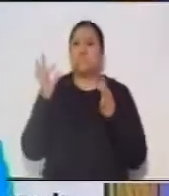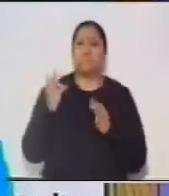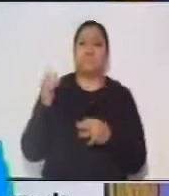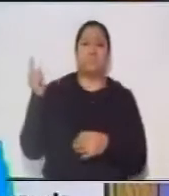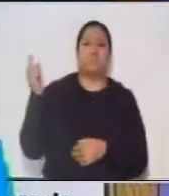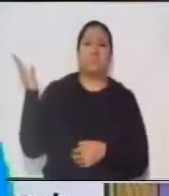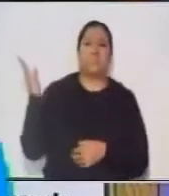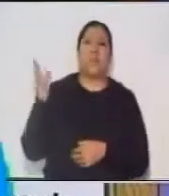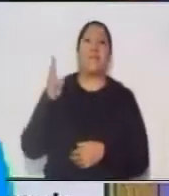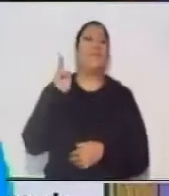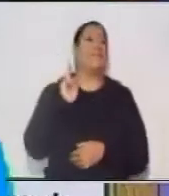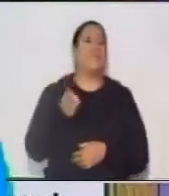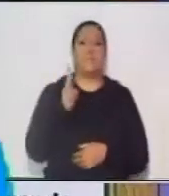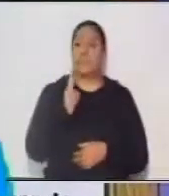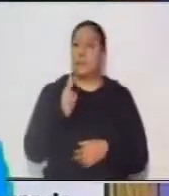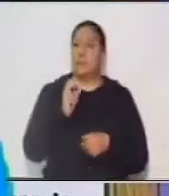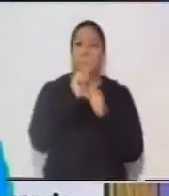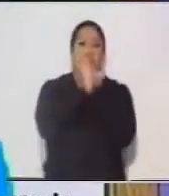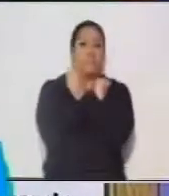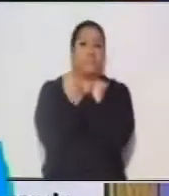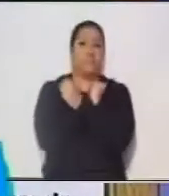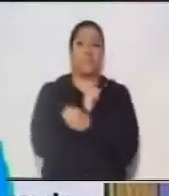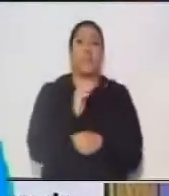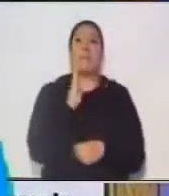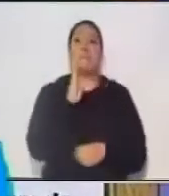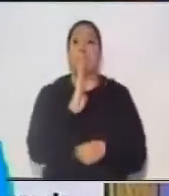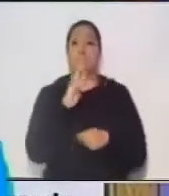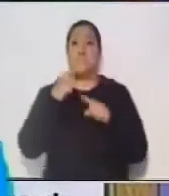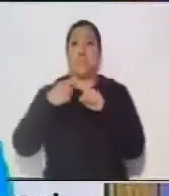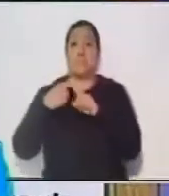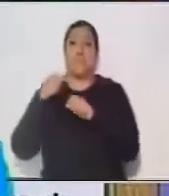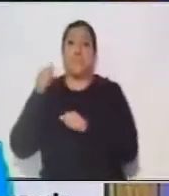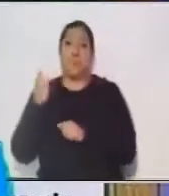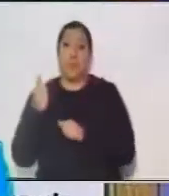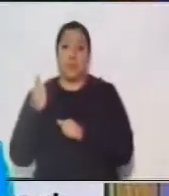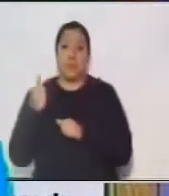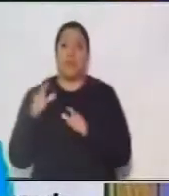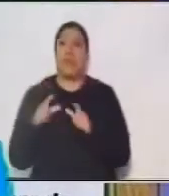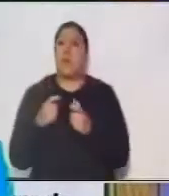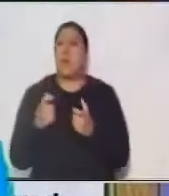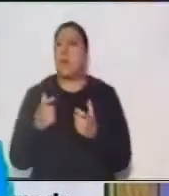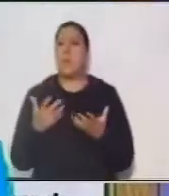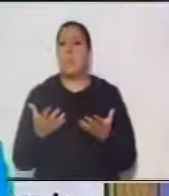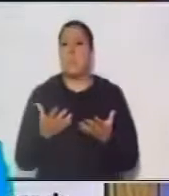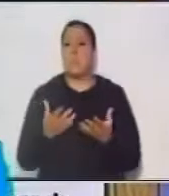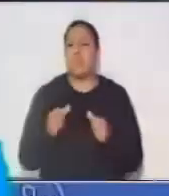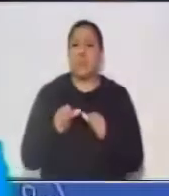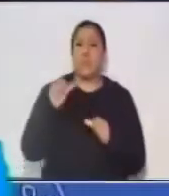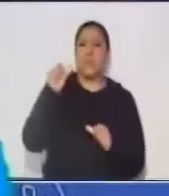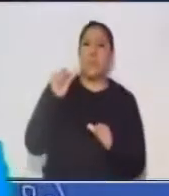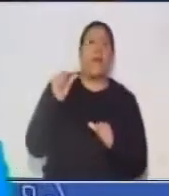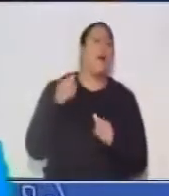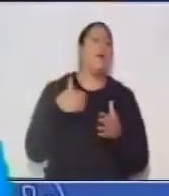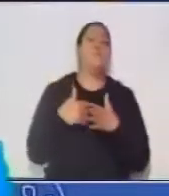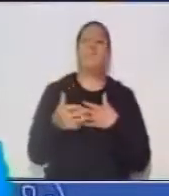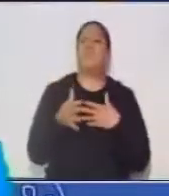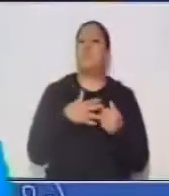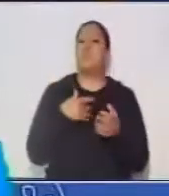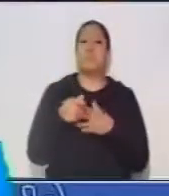multiplicar base por altura. ¿Y dónde vamos a medir la altura? En cualquiera de